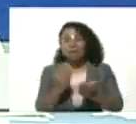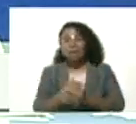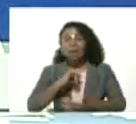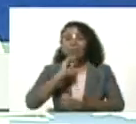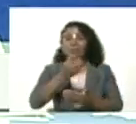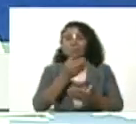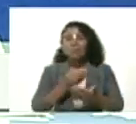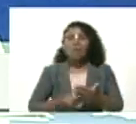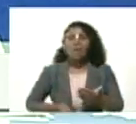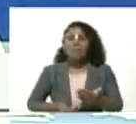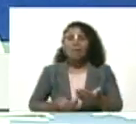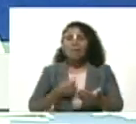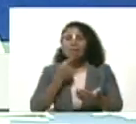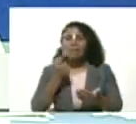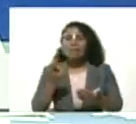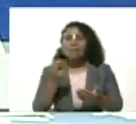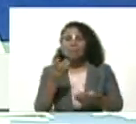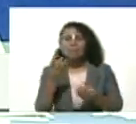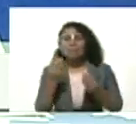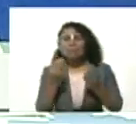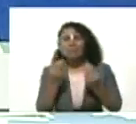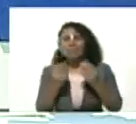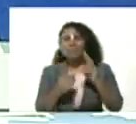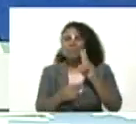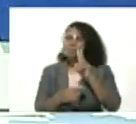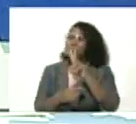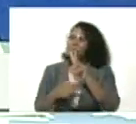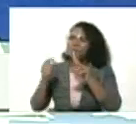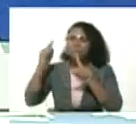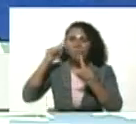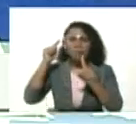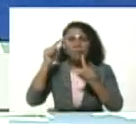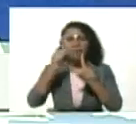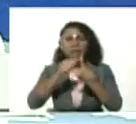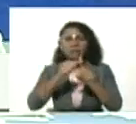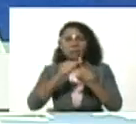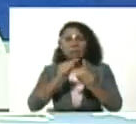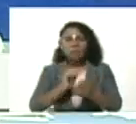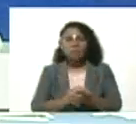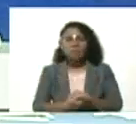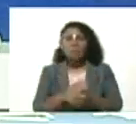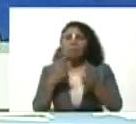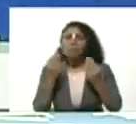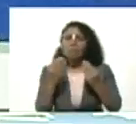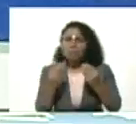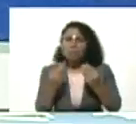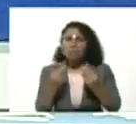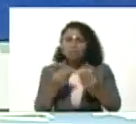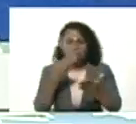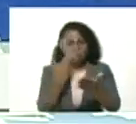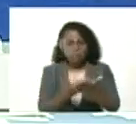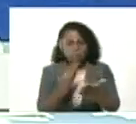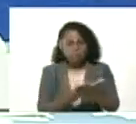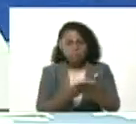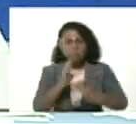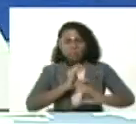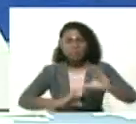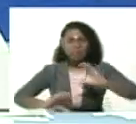informe muy objetivo, con mucho sustento